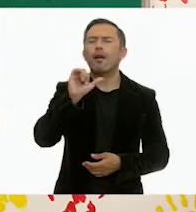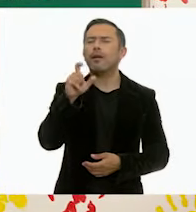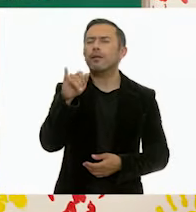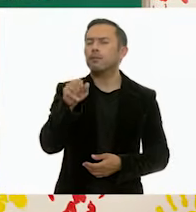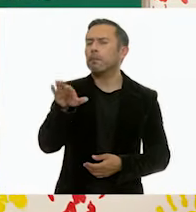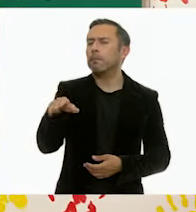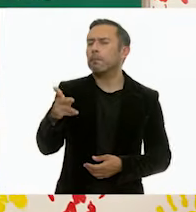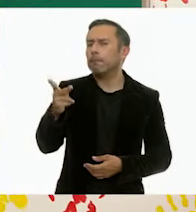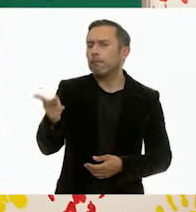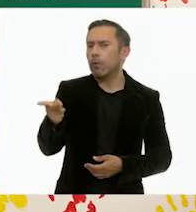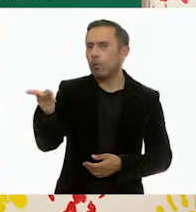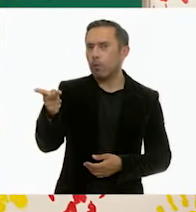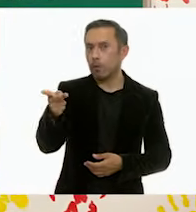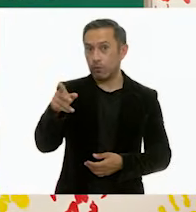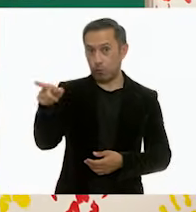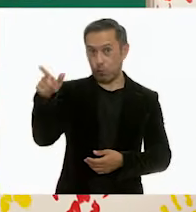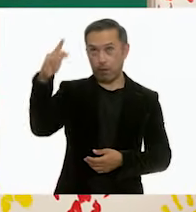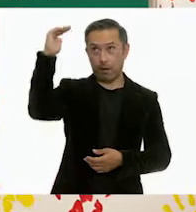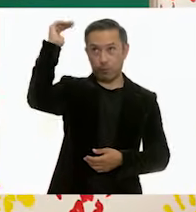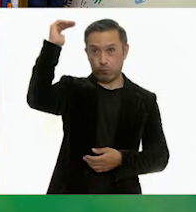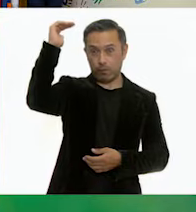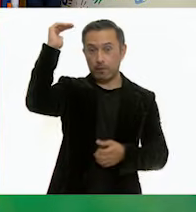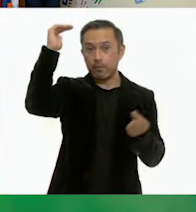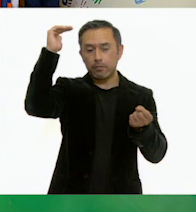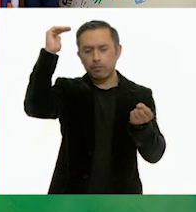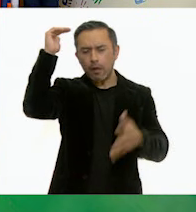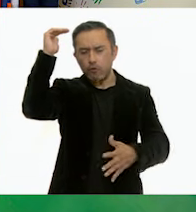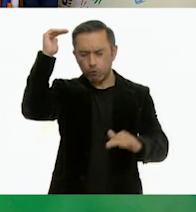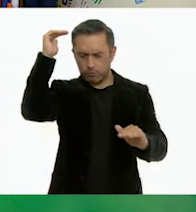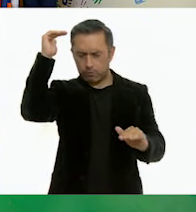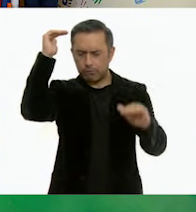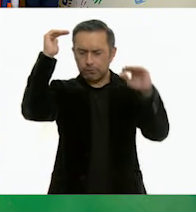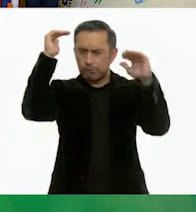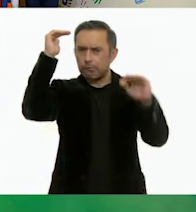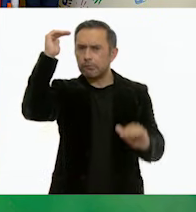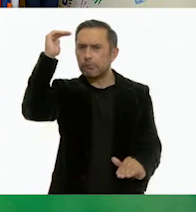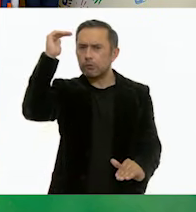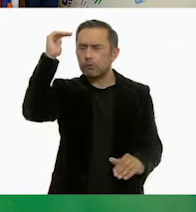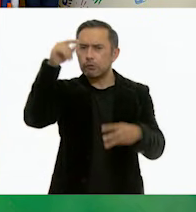en relación a su altura? Veamos.